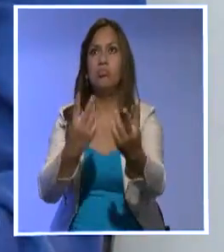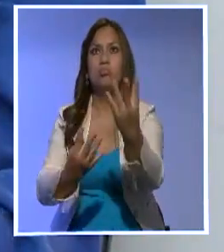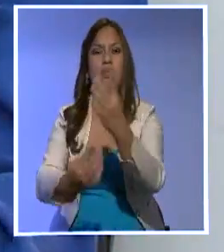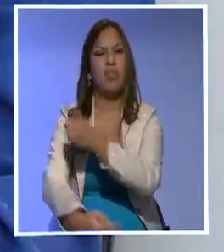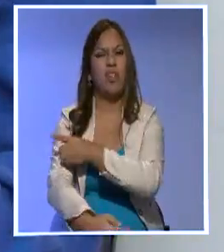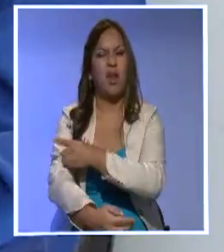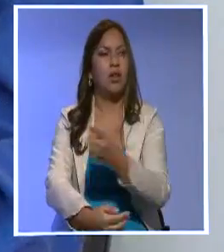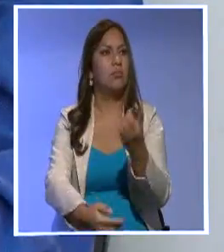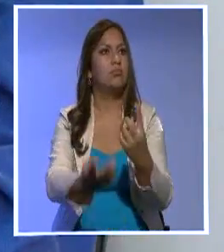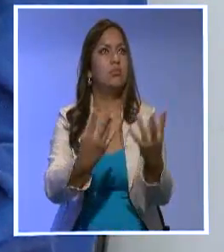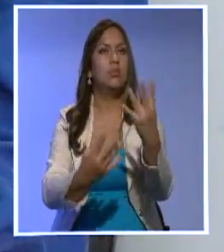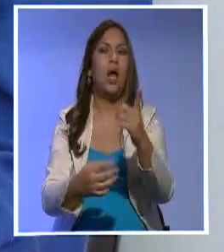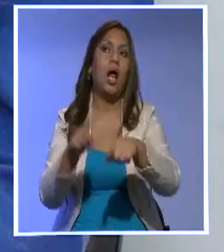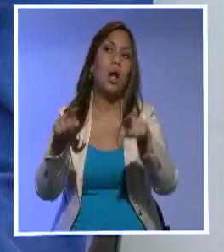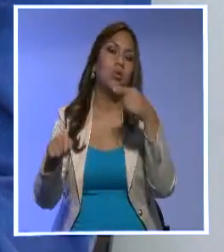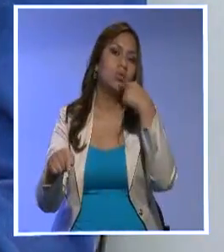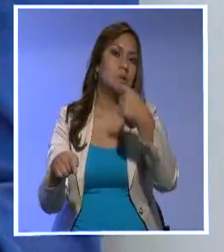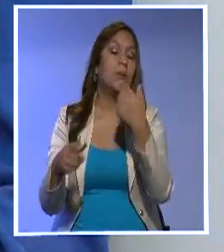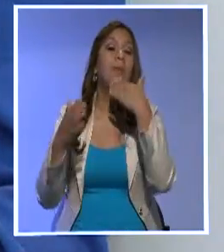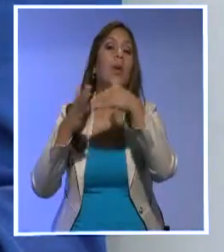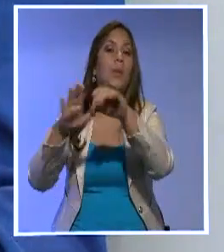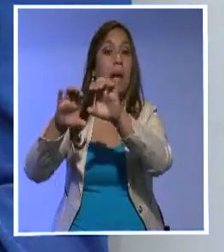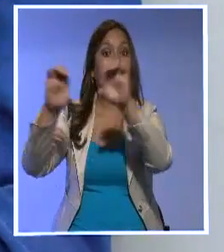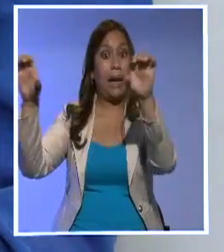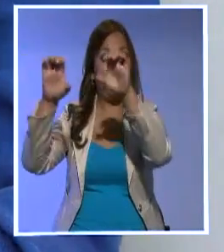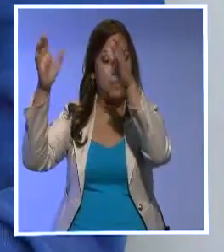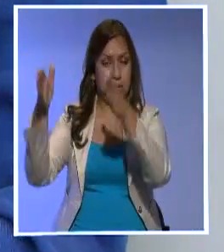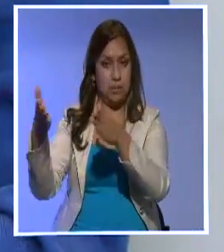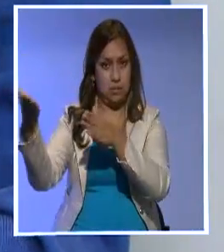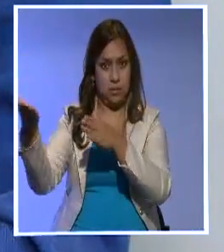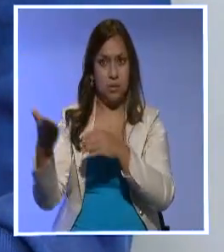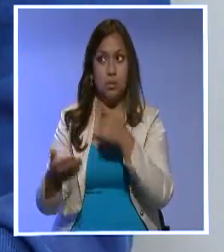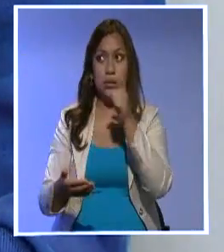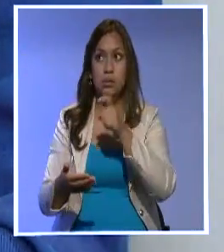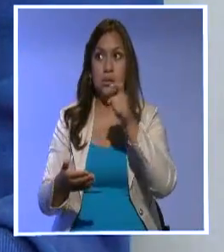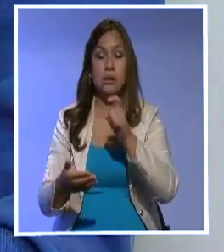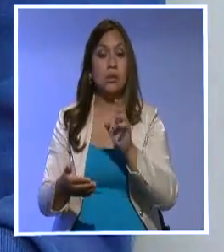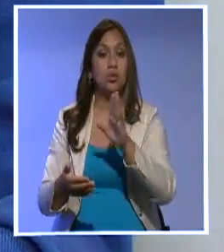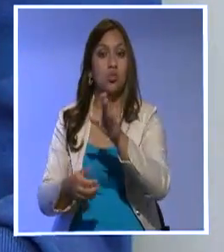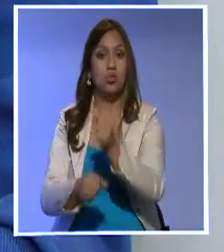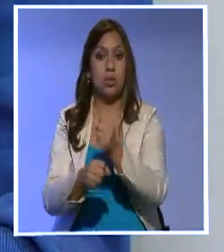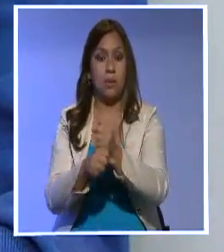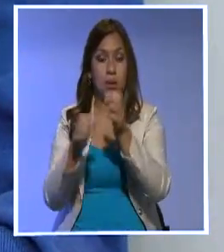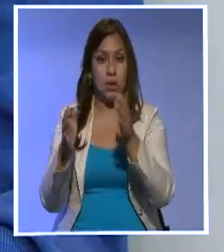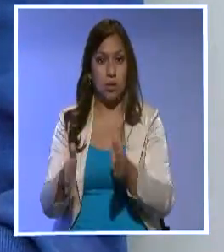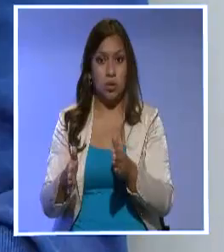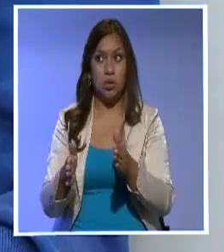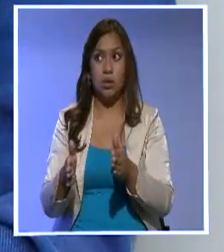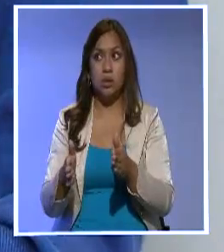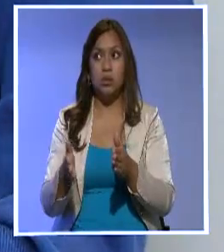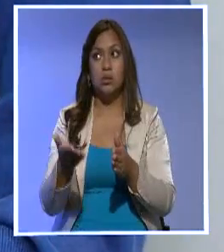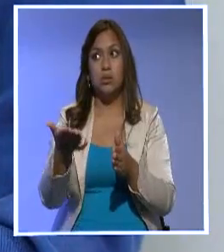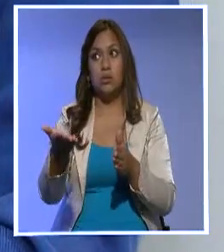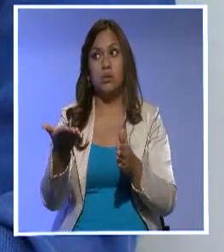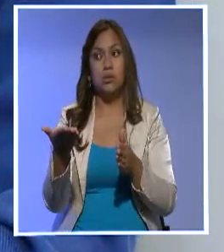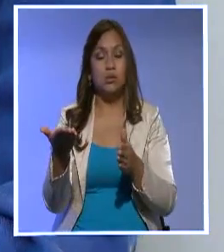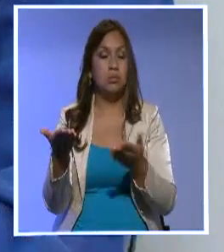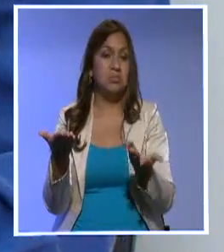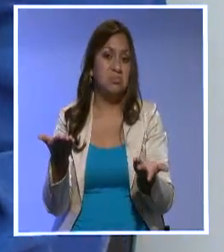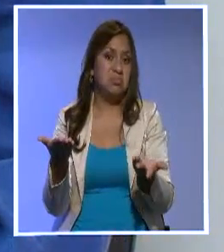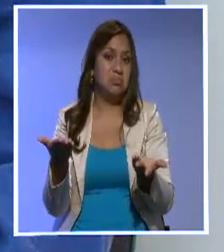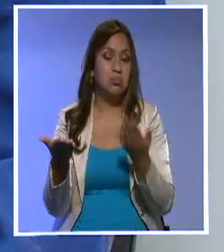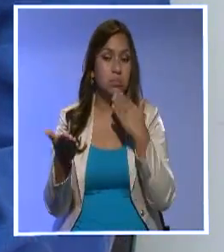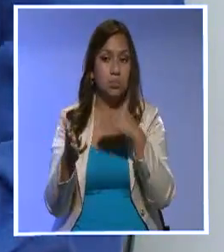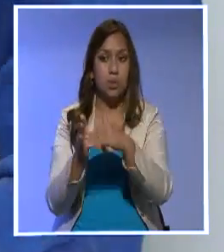no no es pertinente por ejemplo los empresarios que necesitan que sus trabajadores no siendo un día festivo